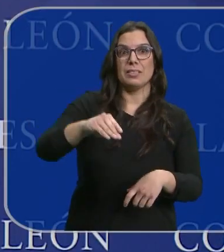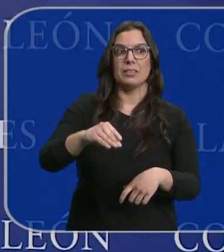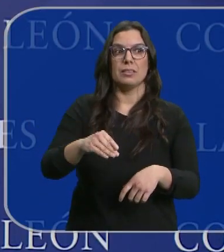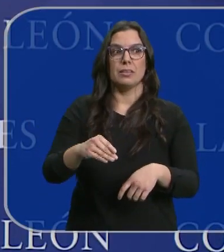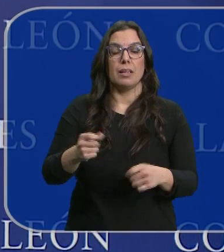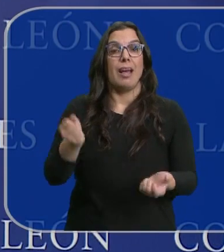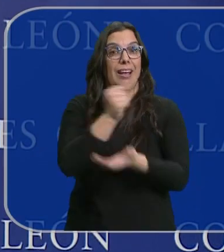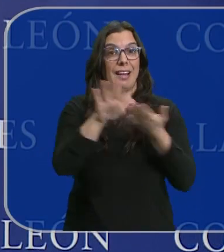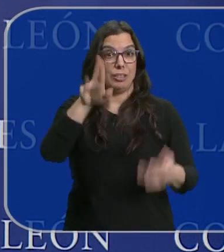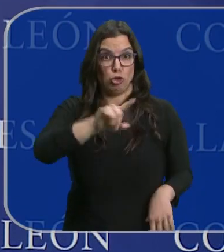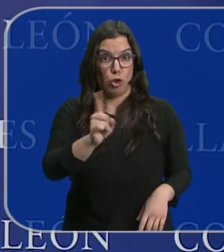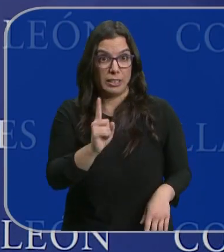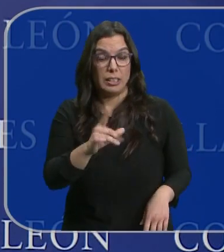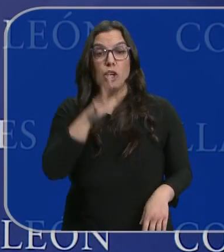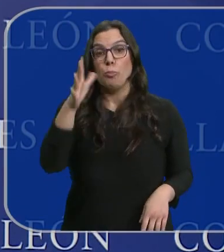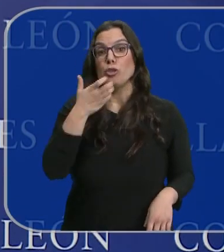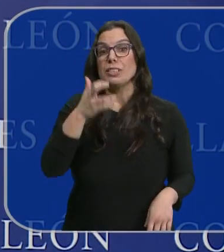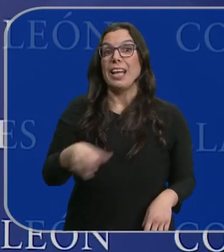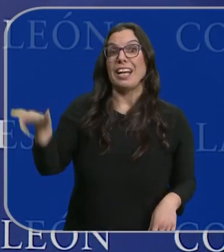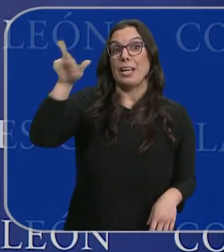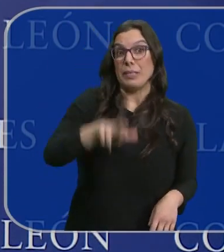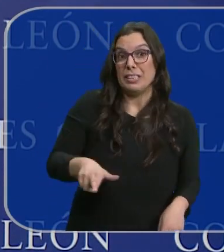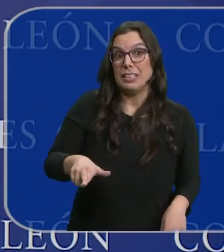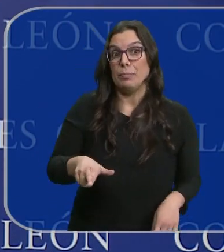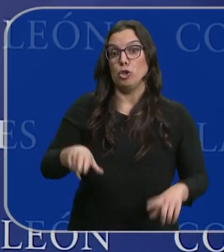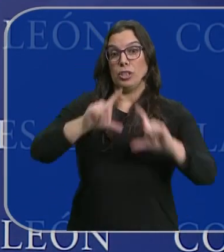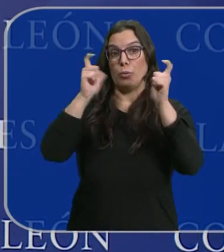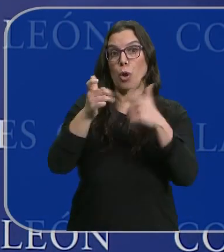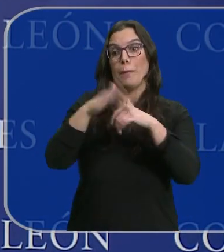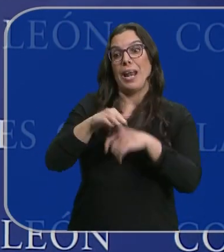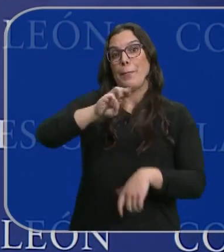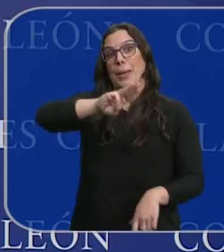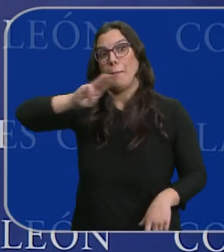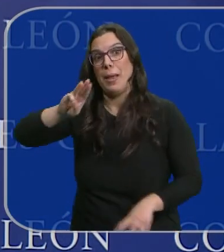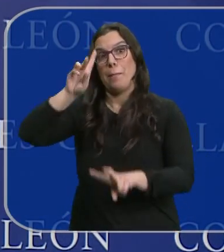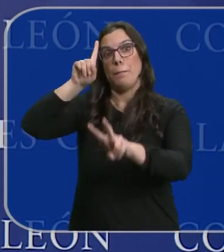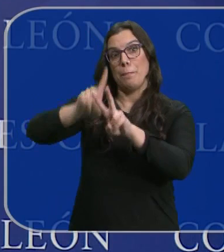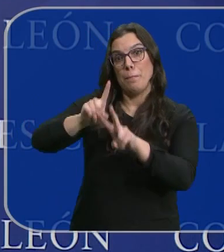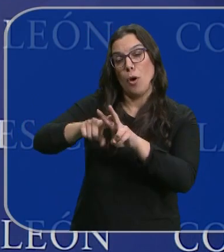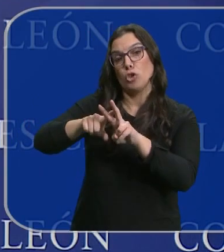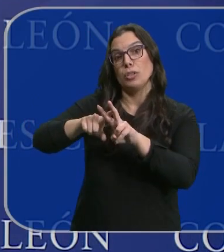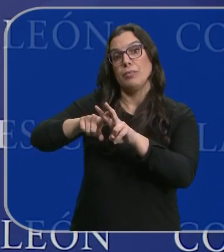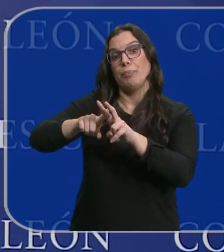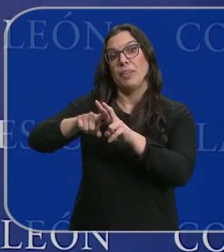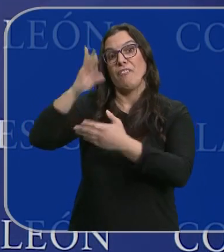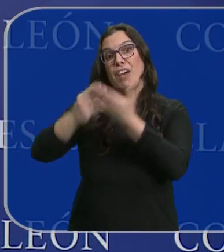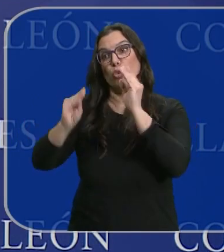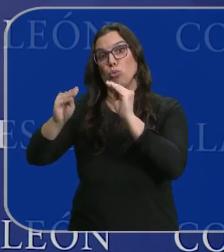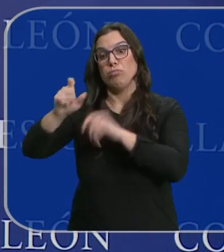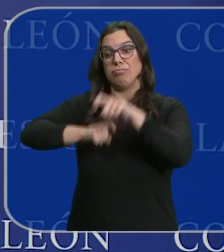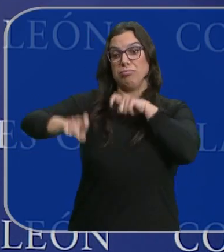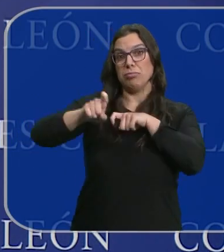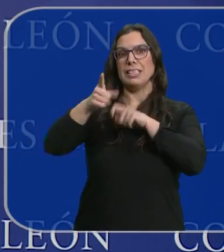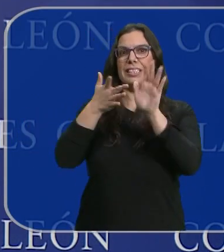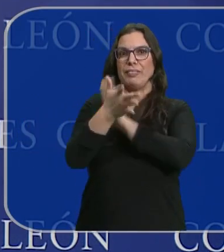salir gratis a la ciudadanía, porque el hecho de que tengamos que celebrar este pleno para que el PP y Vox subsanen su error en las